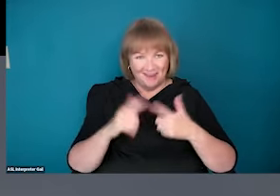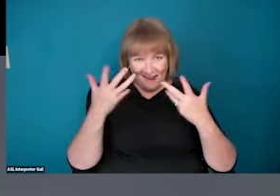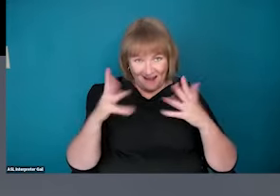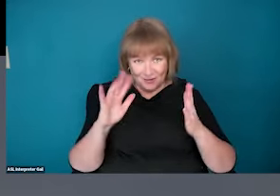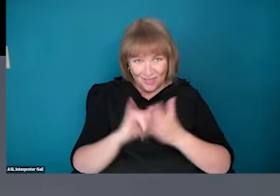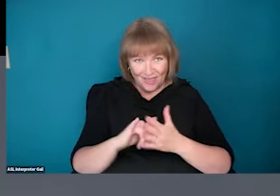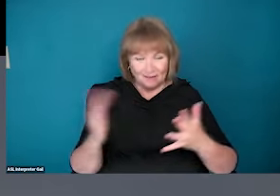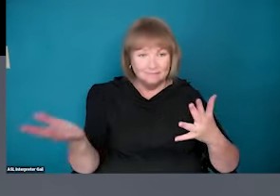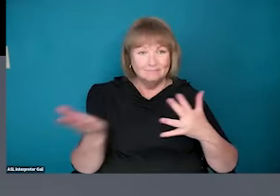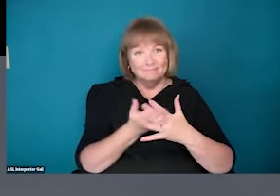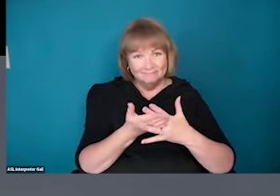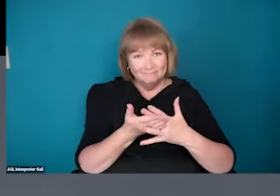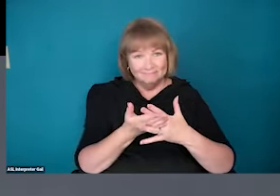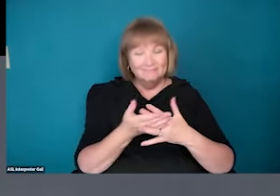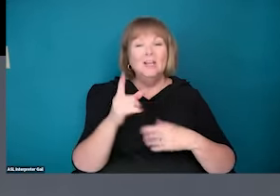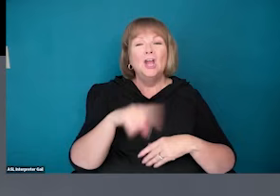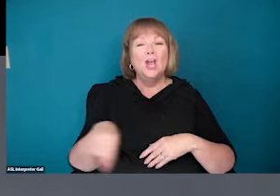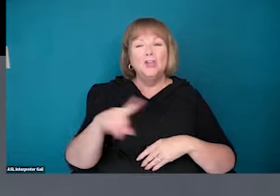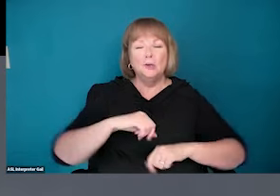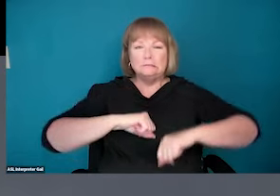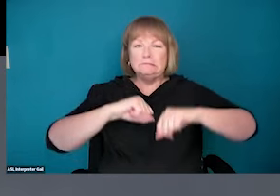y después vamos a tomar